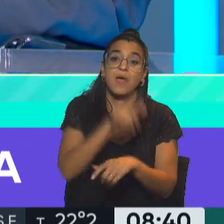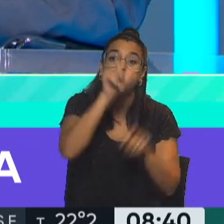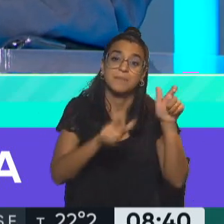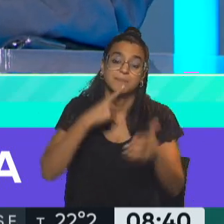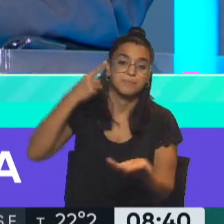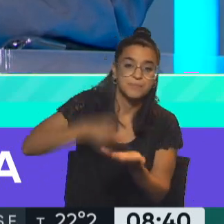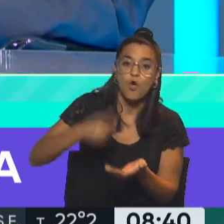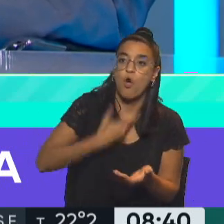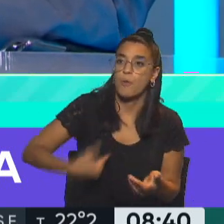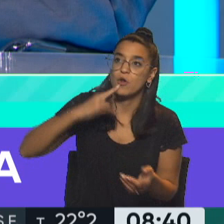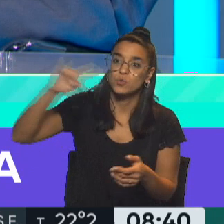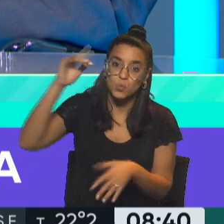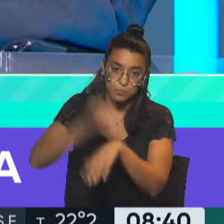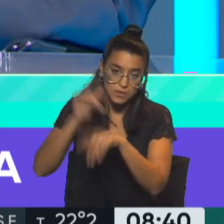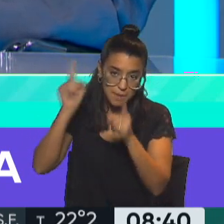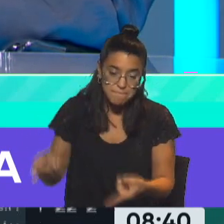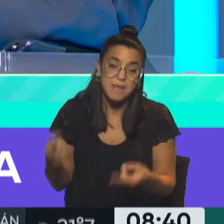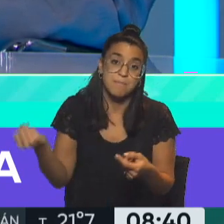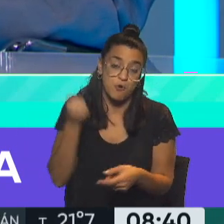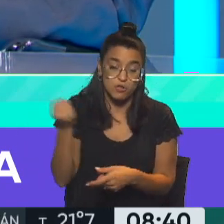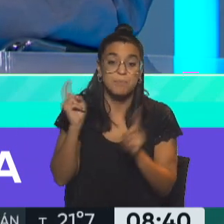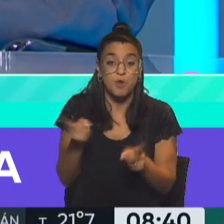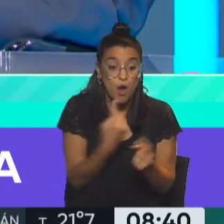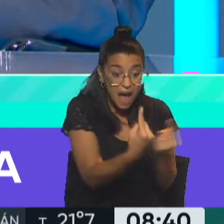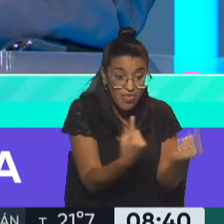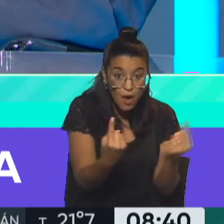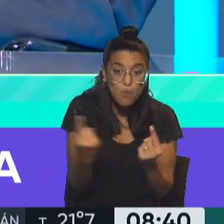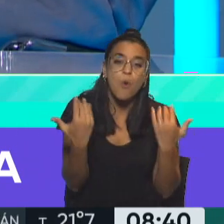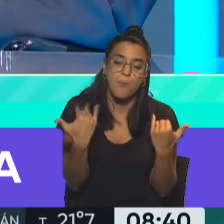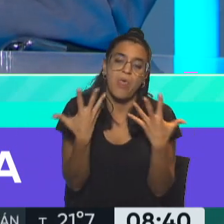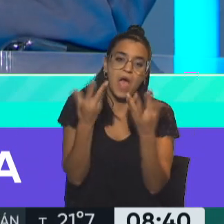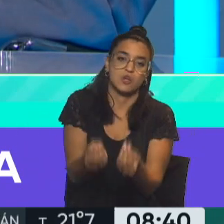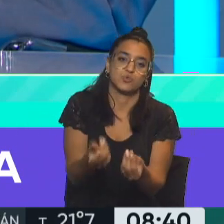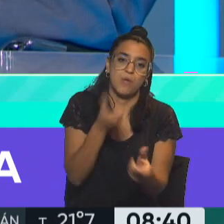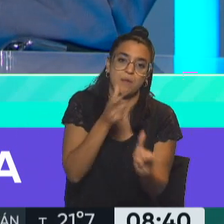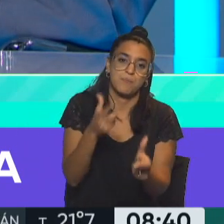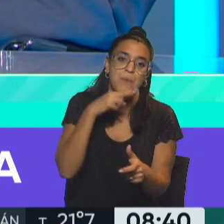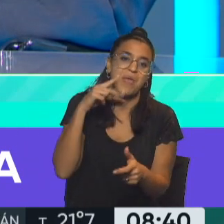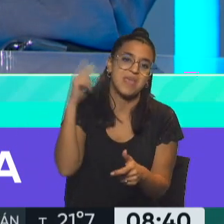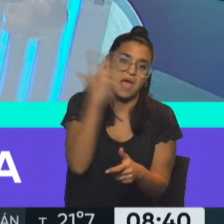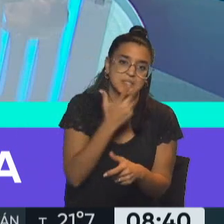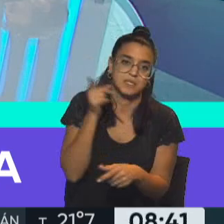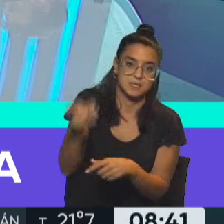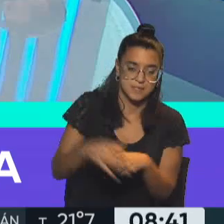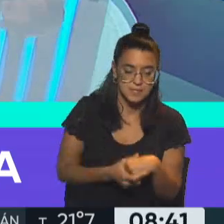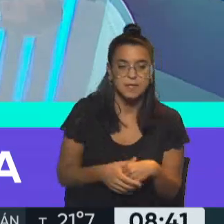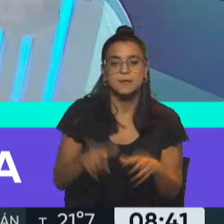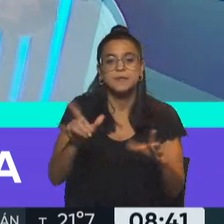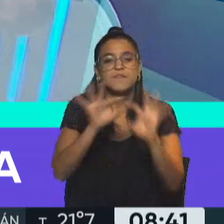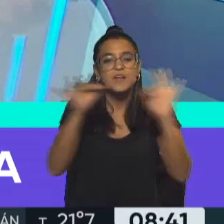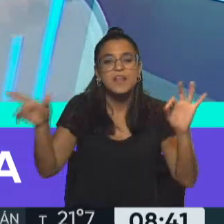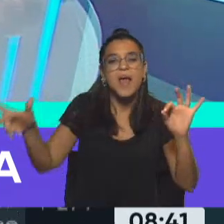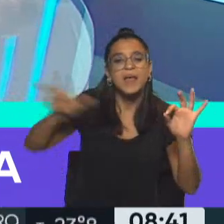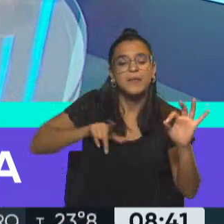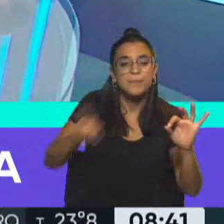decisión de los gobiernos fundamental pero que también cada uno puede contribuir a la respuesta al vih y me permito quedarnos con una frase que